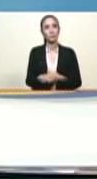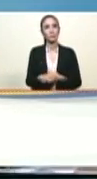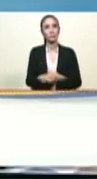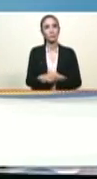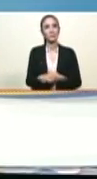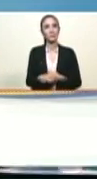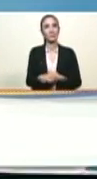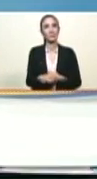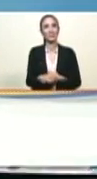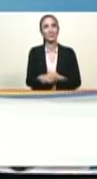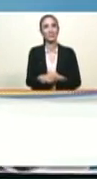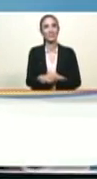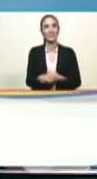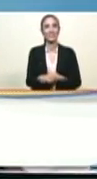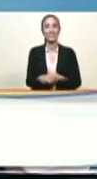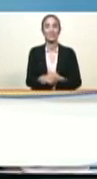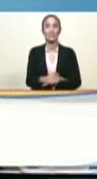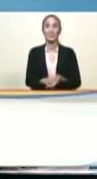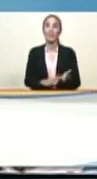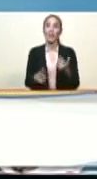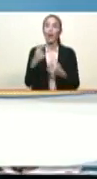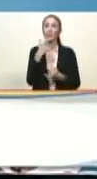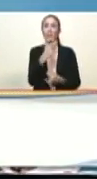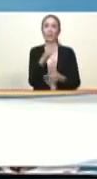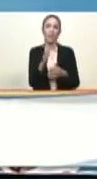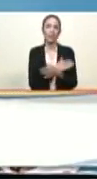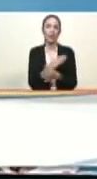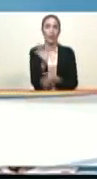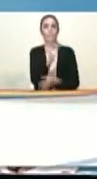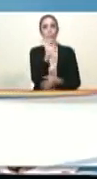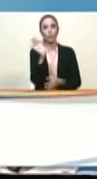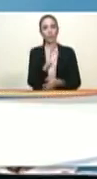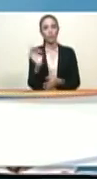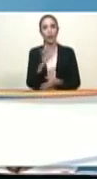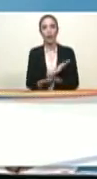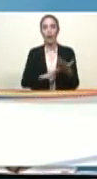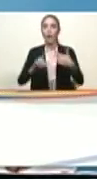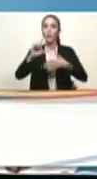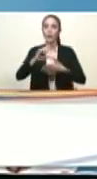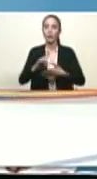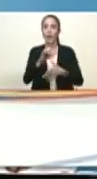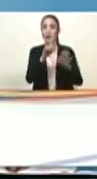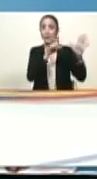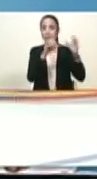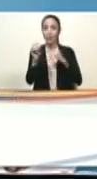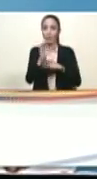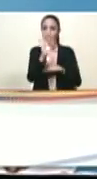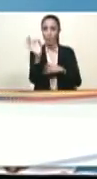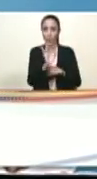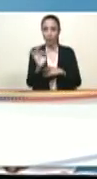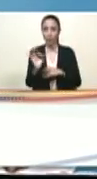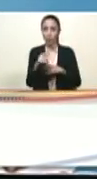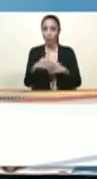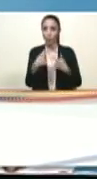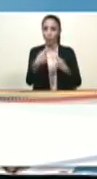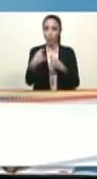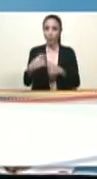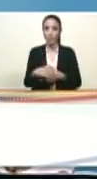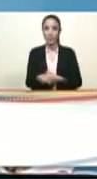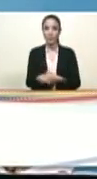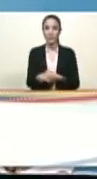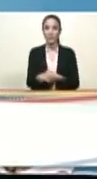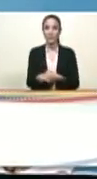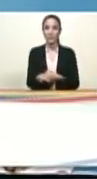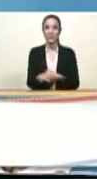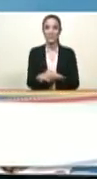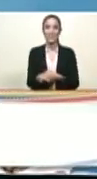decía, presidente, el promedio en América Latina de pensiones no alcanza el 60% de los cotizantes. porque los